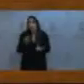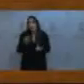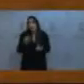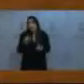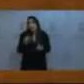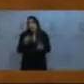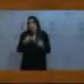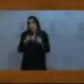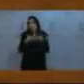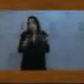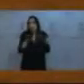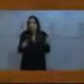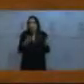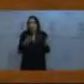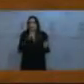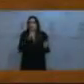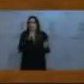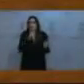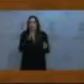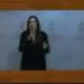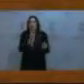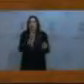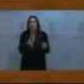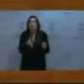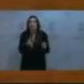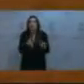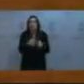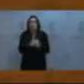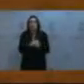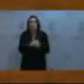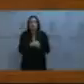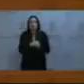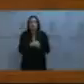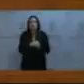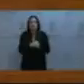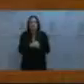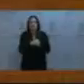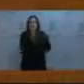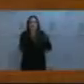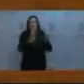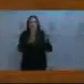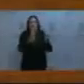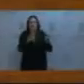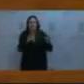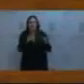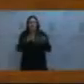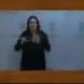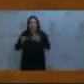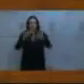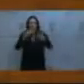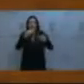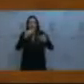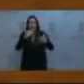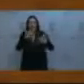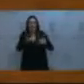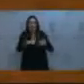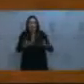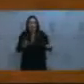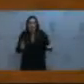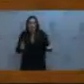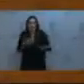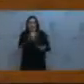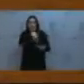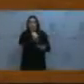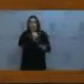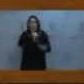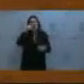tierra. Y es que desgraciadamente, es que ustedes no conocen el territorio. Ustedes no conocen el territorio, ustedes no conocen